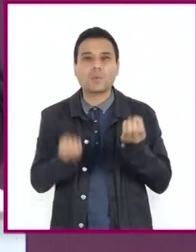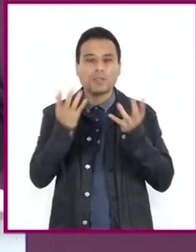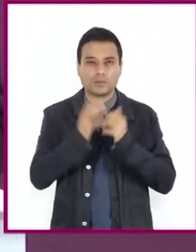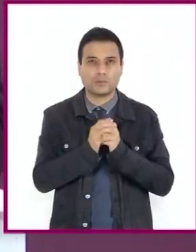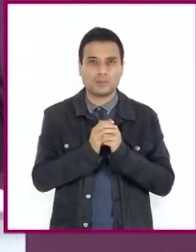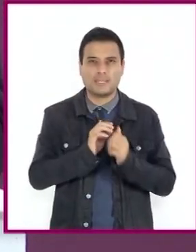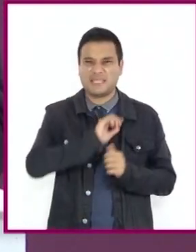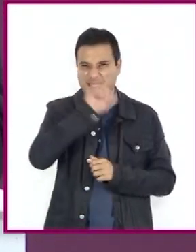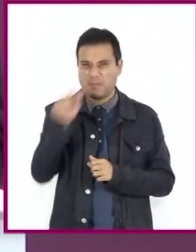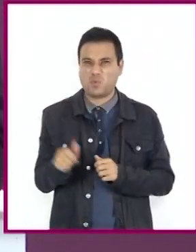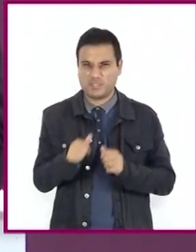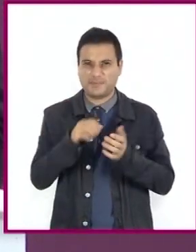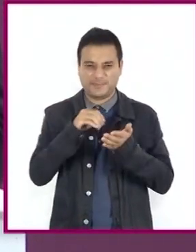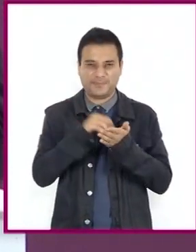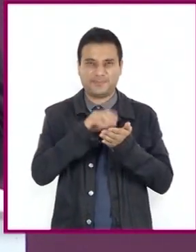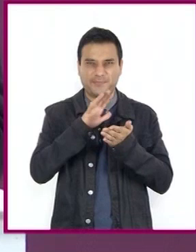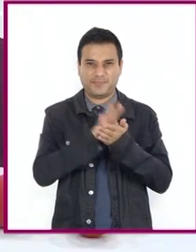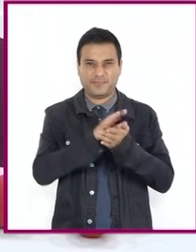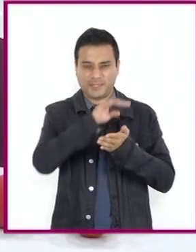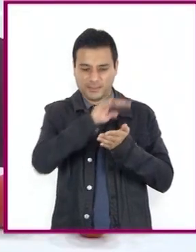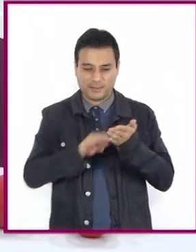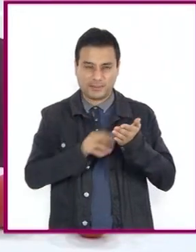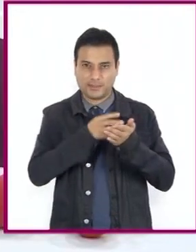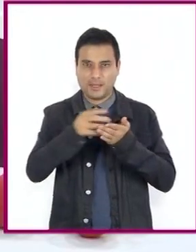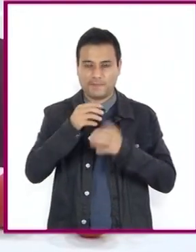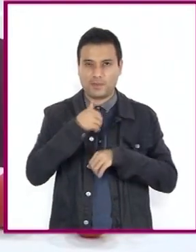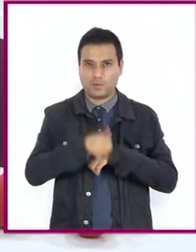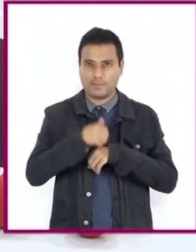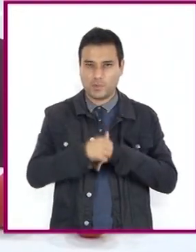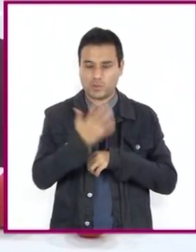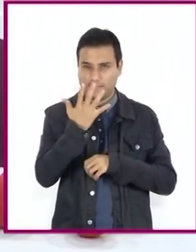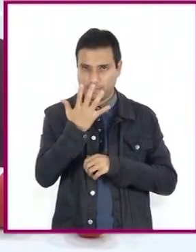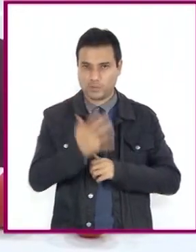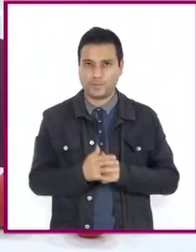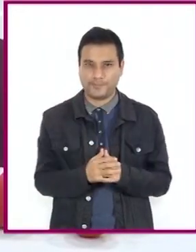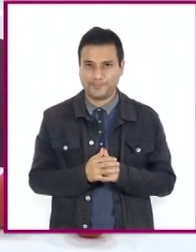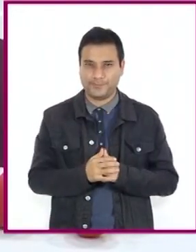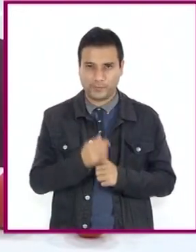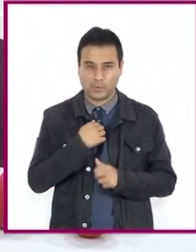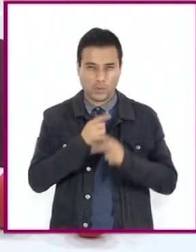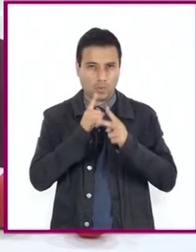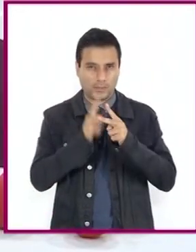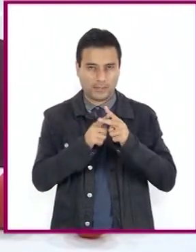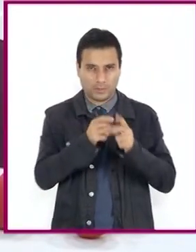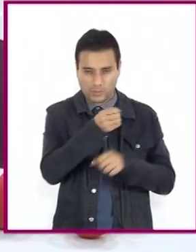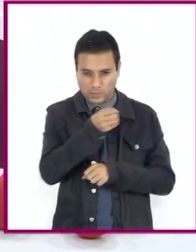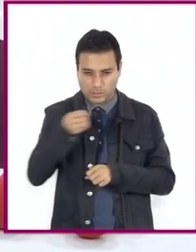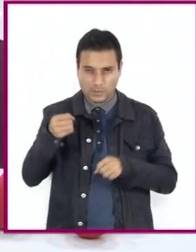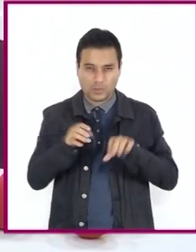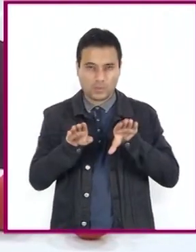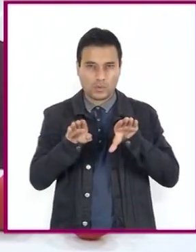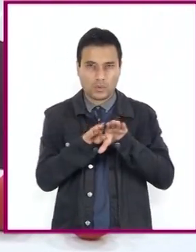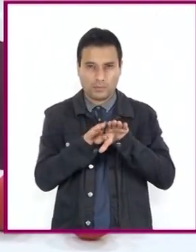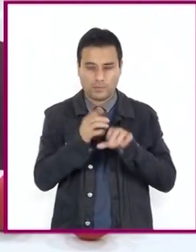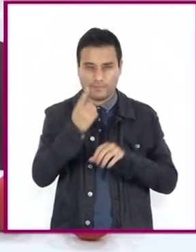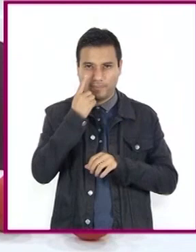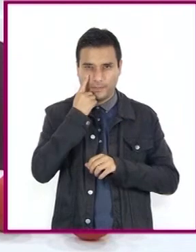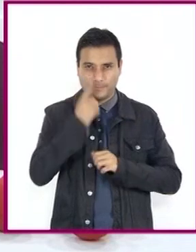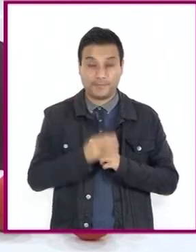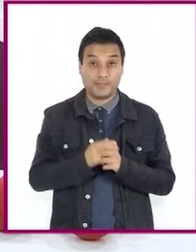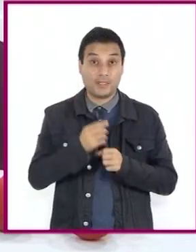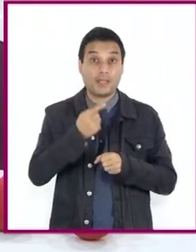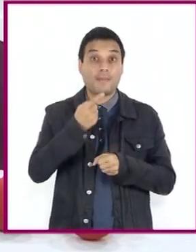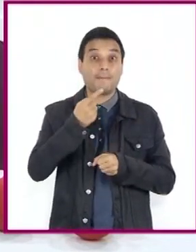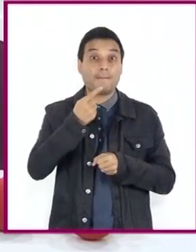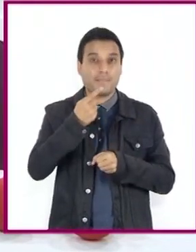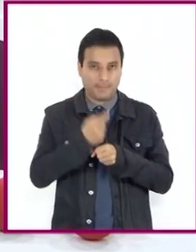registraremos en la tabla número 5. Comenzaremos el conteo en el siguiente orden. Primero los elementos metálicos,